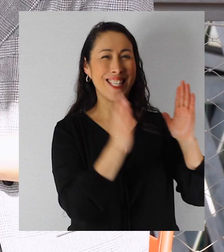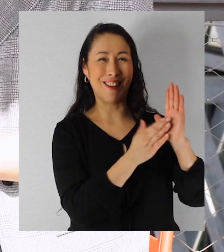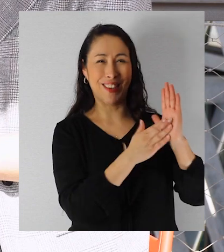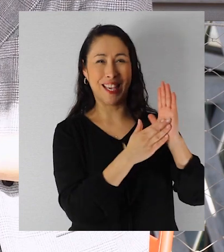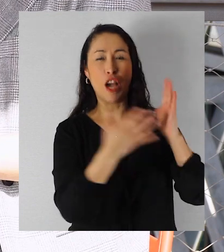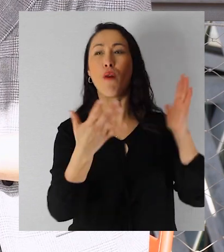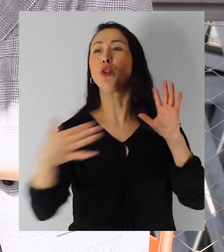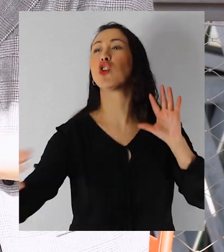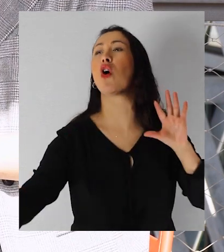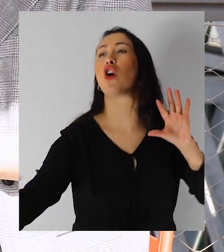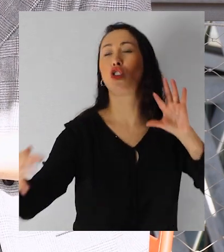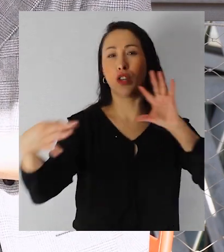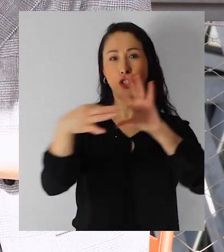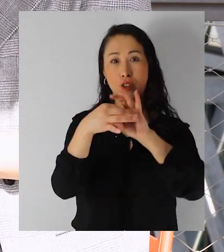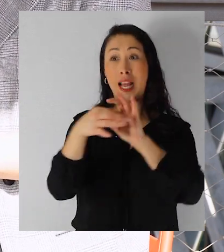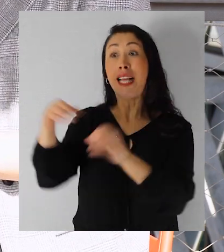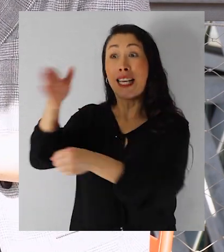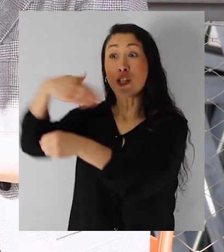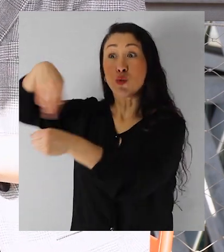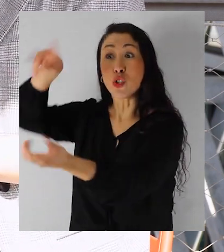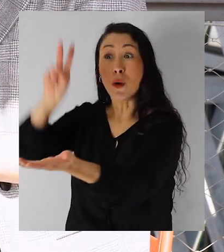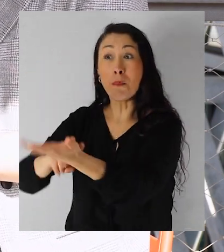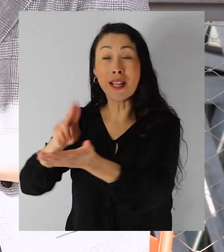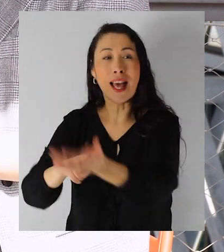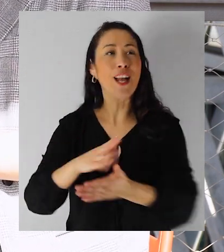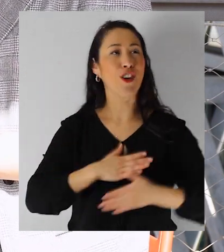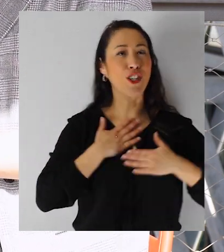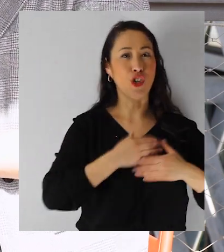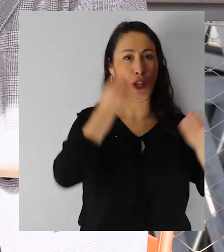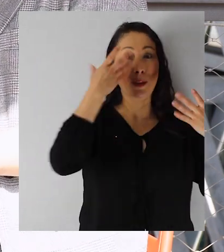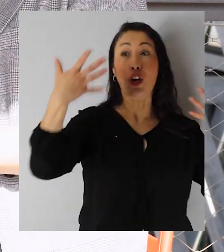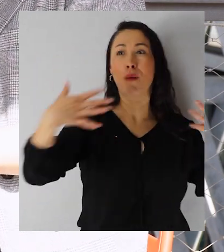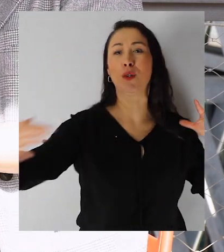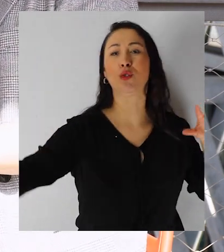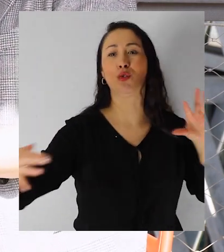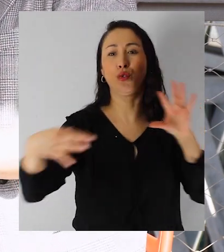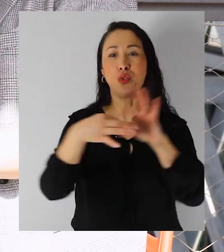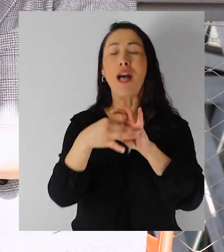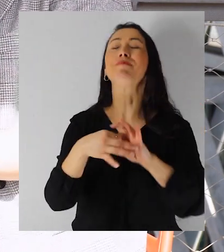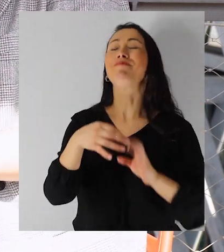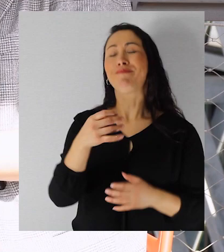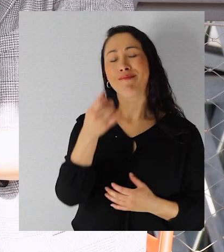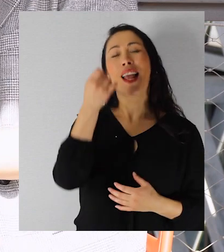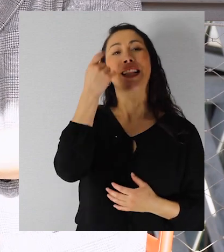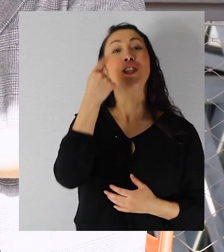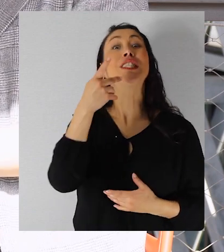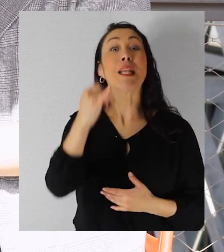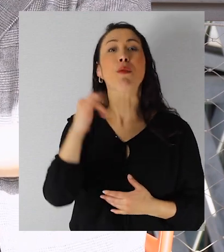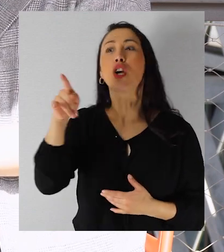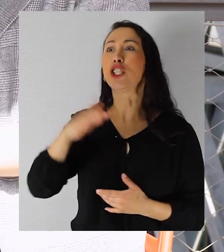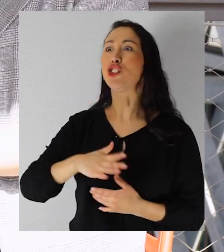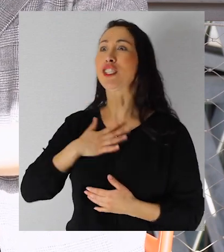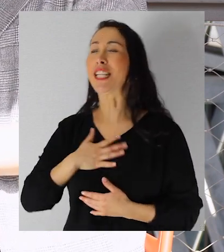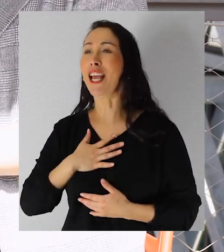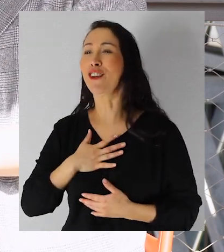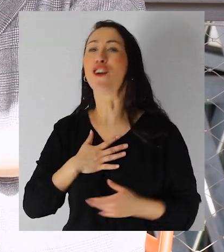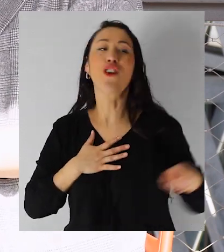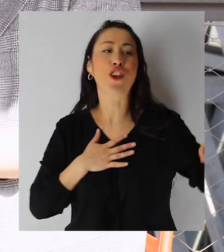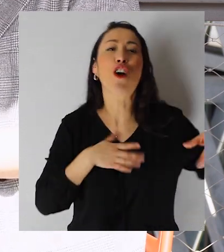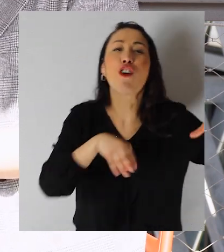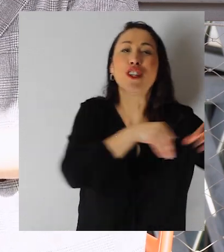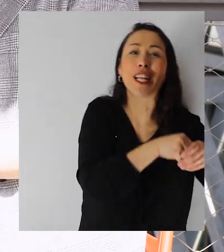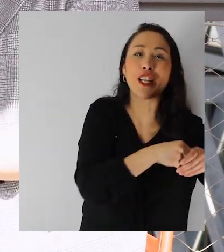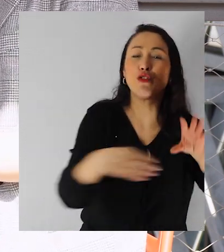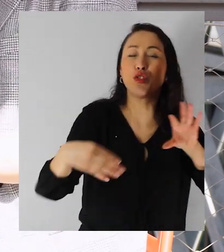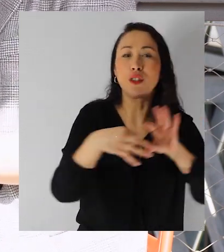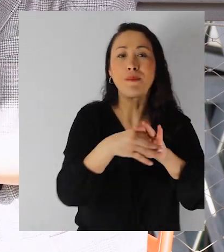ese puente, esa mediación entre la realidad y lo que yo quiero aprender. Perfecto, esto que es una muy buena, el contenido. Y fíjate que hay otro tema